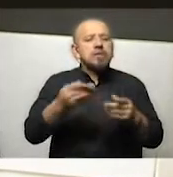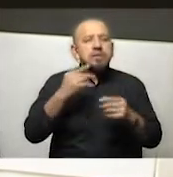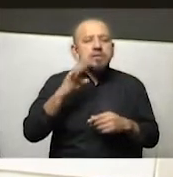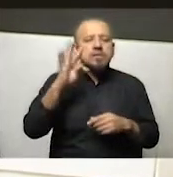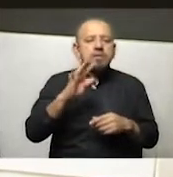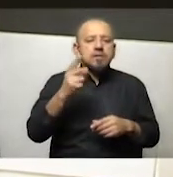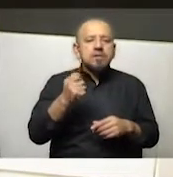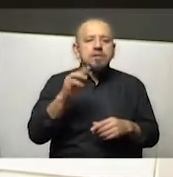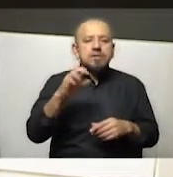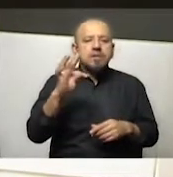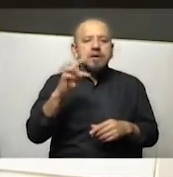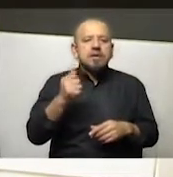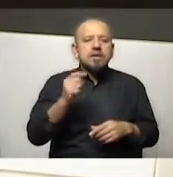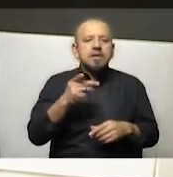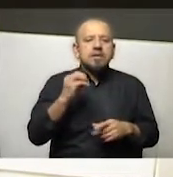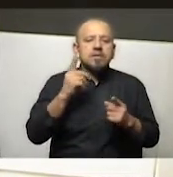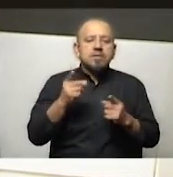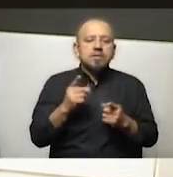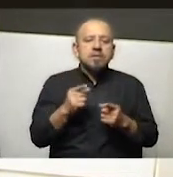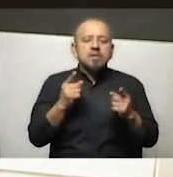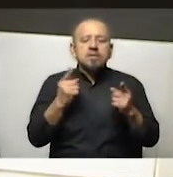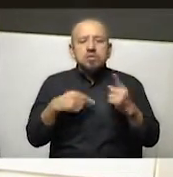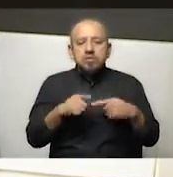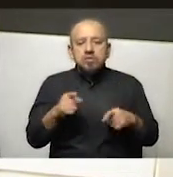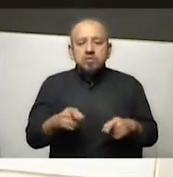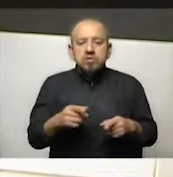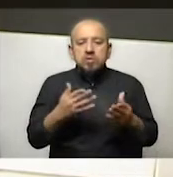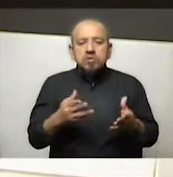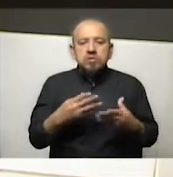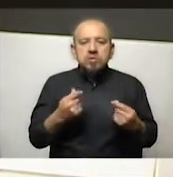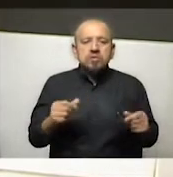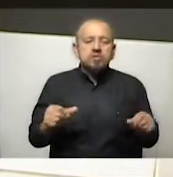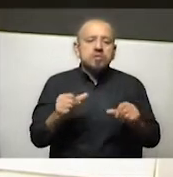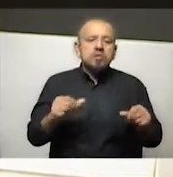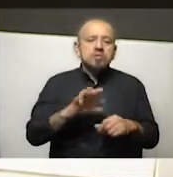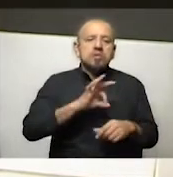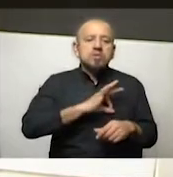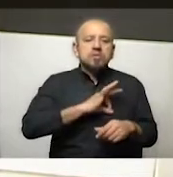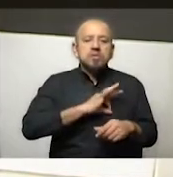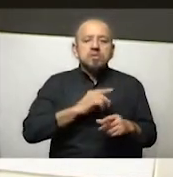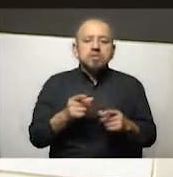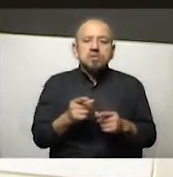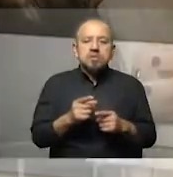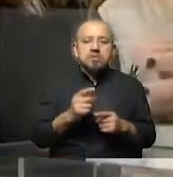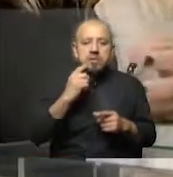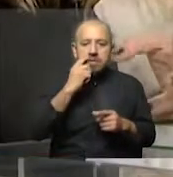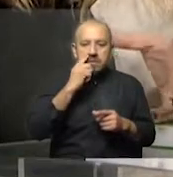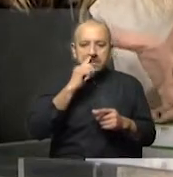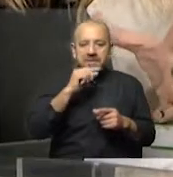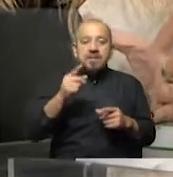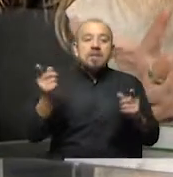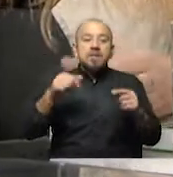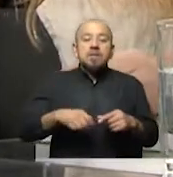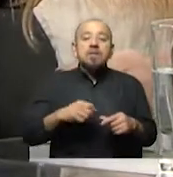Y ahí le puedo decir y bueno y cuando ya estuvo muy mal me hizo un examen me sentó ahí me dijo Bueno